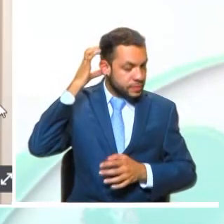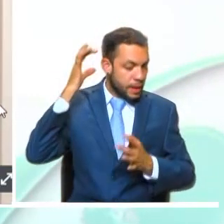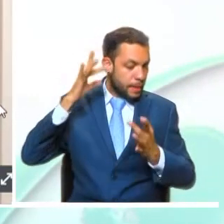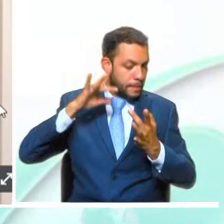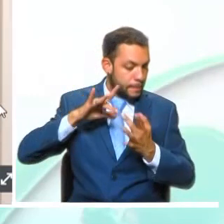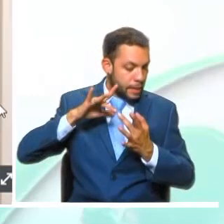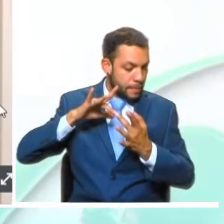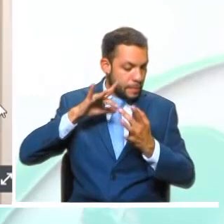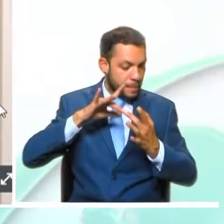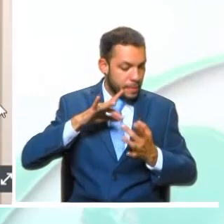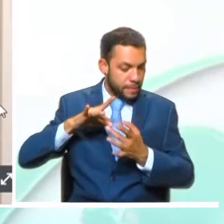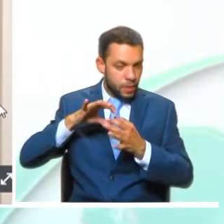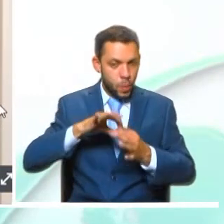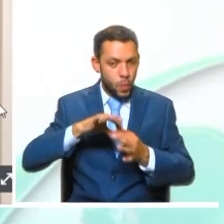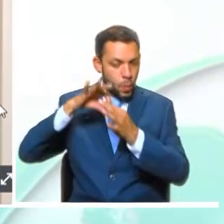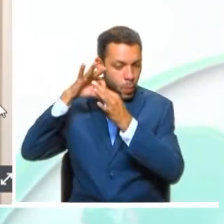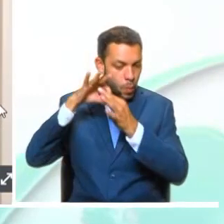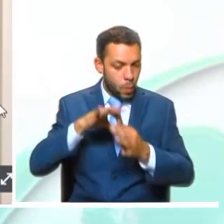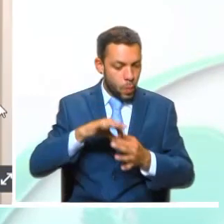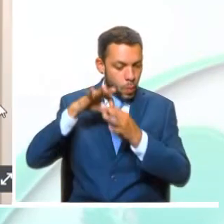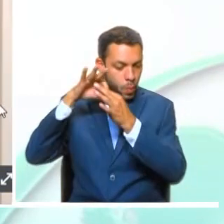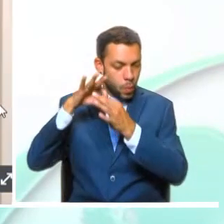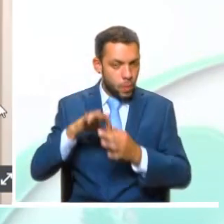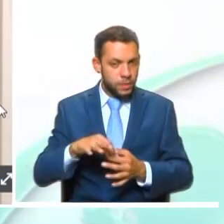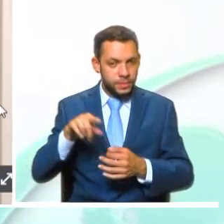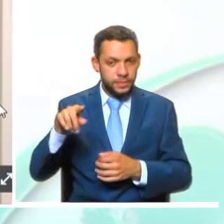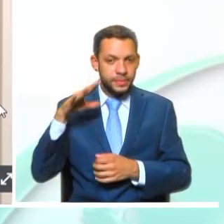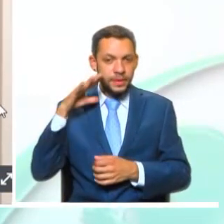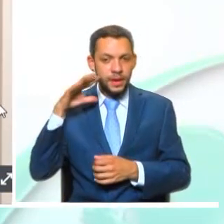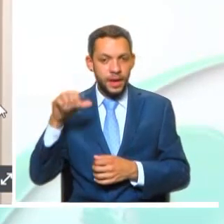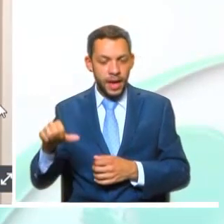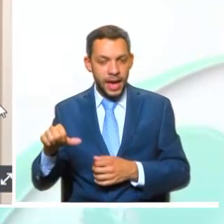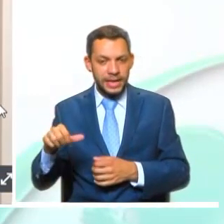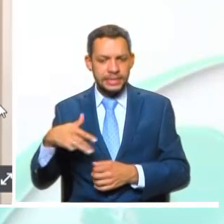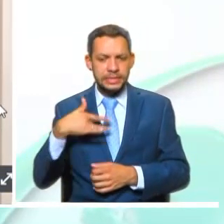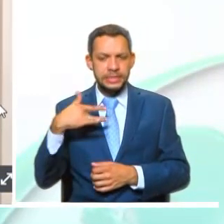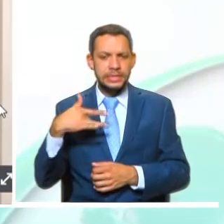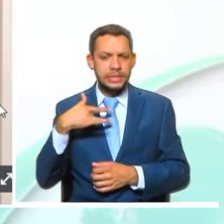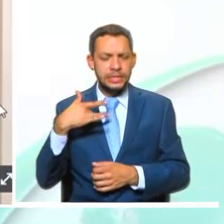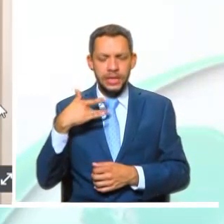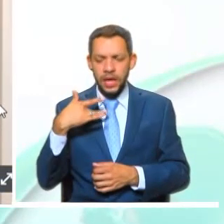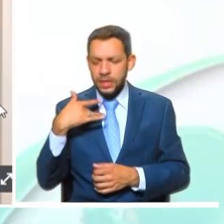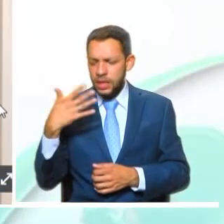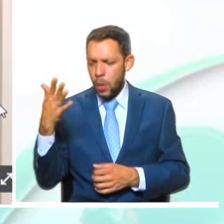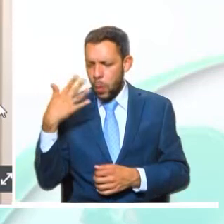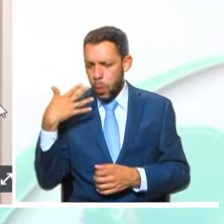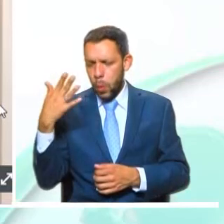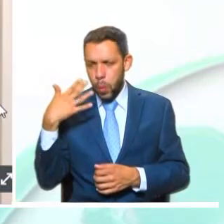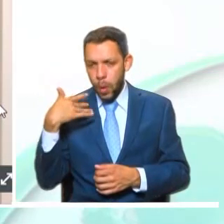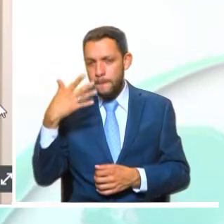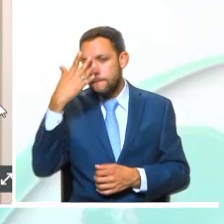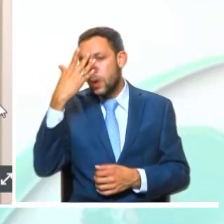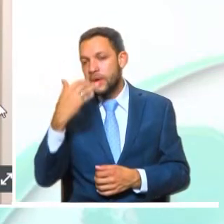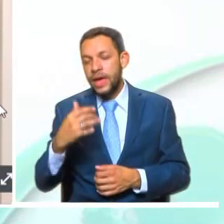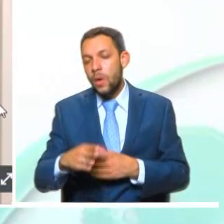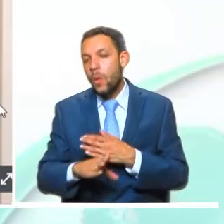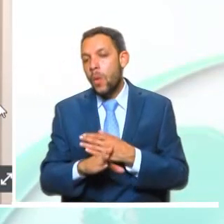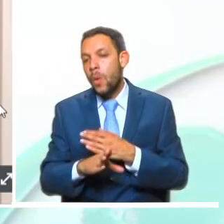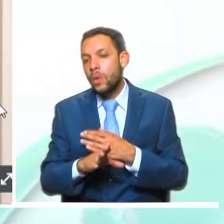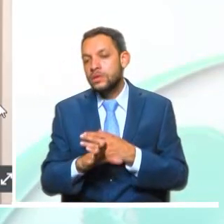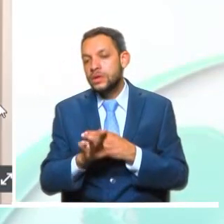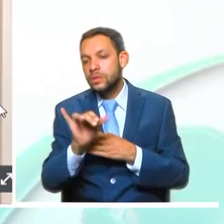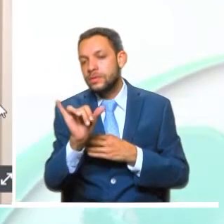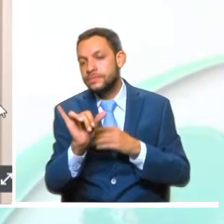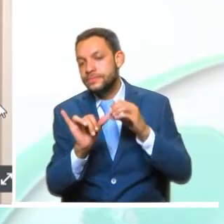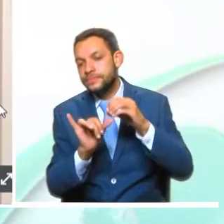endocrina y la mujer va a sentir todo el proceso de la menopausia porque no